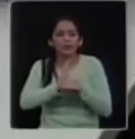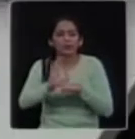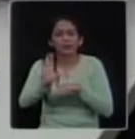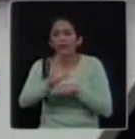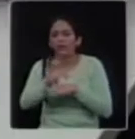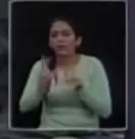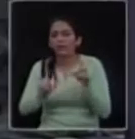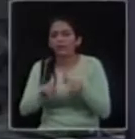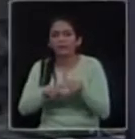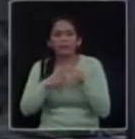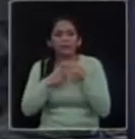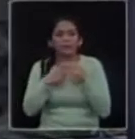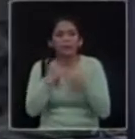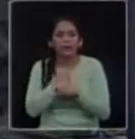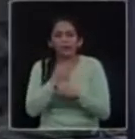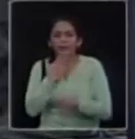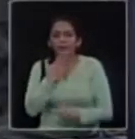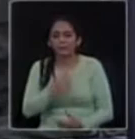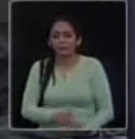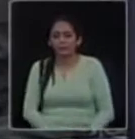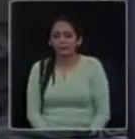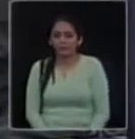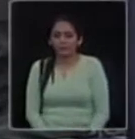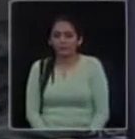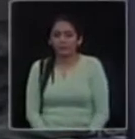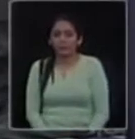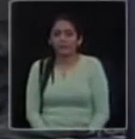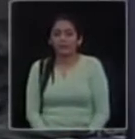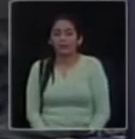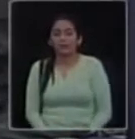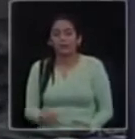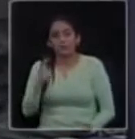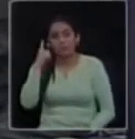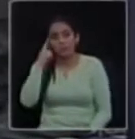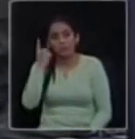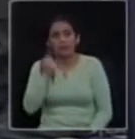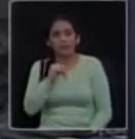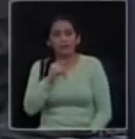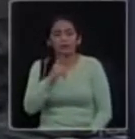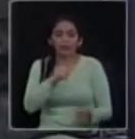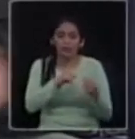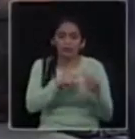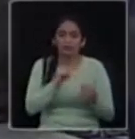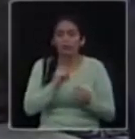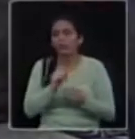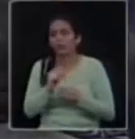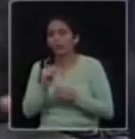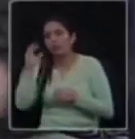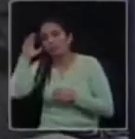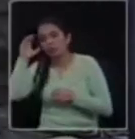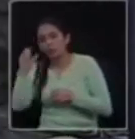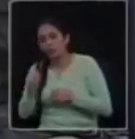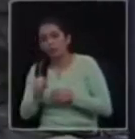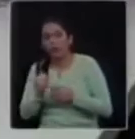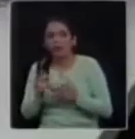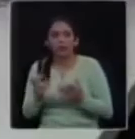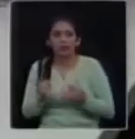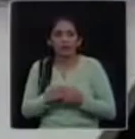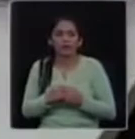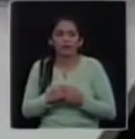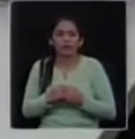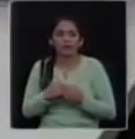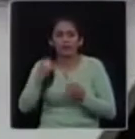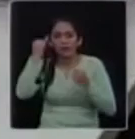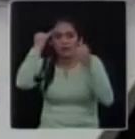bueno. De la marca, de la empresa. Abrir una tienda en Quito, otra en Cuenca. Y más ideas que tengo en la cabeza, o sea, hacer